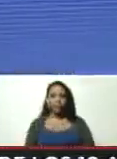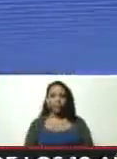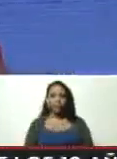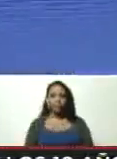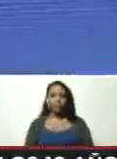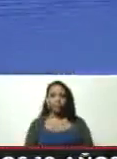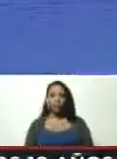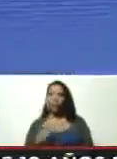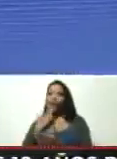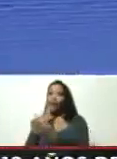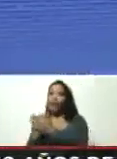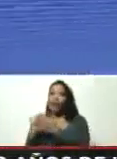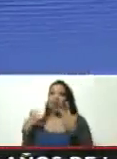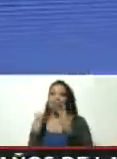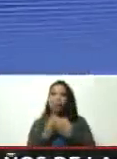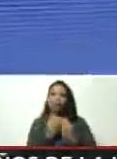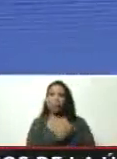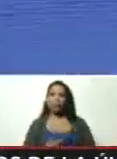Gracias, compañero presidente.